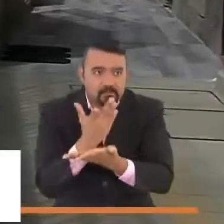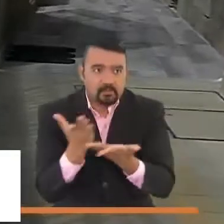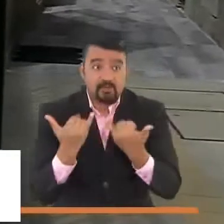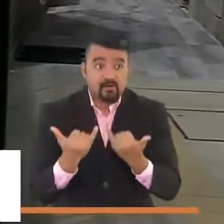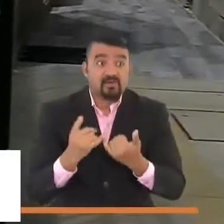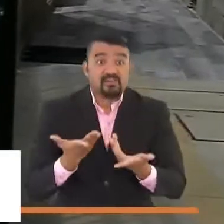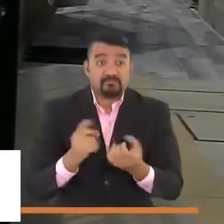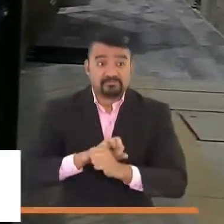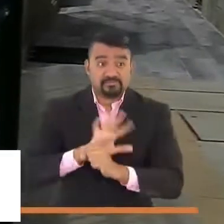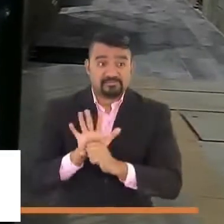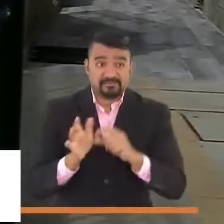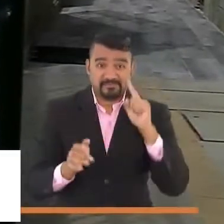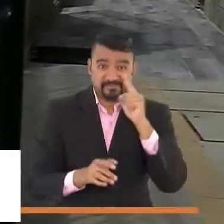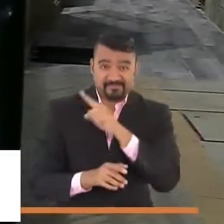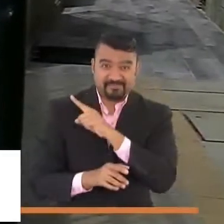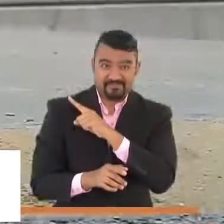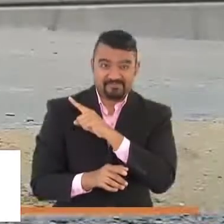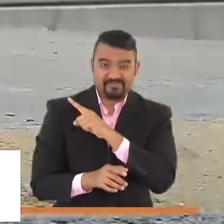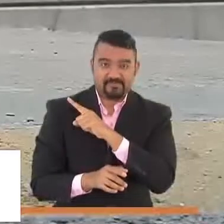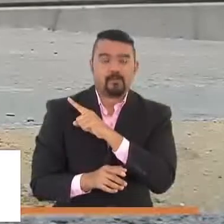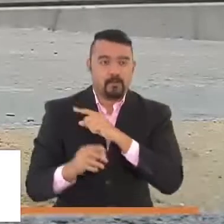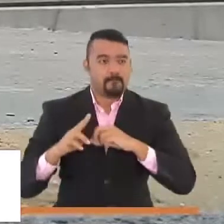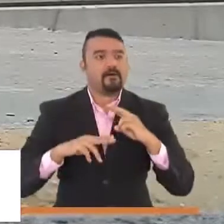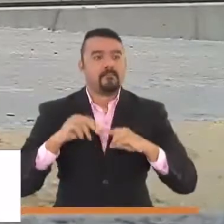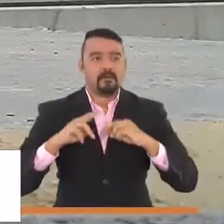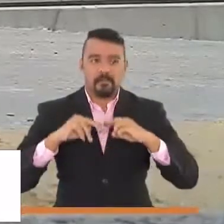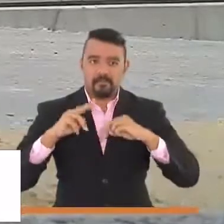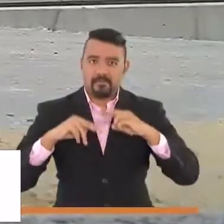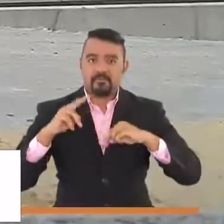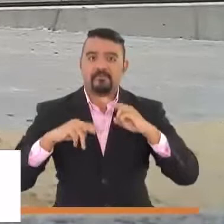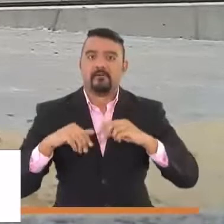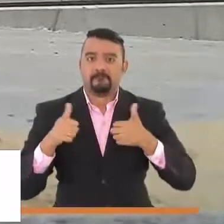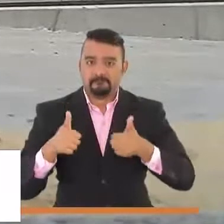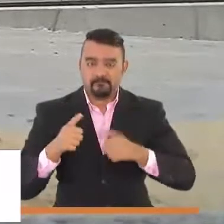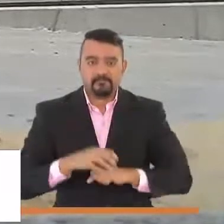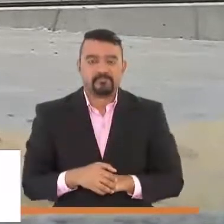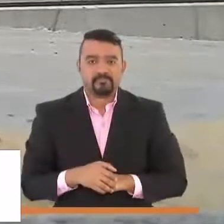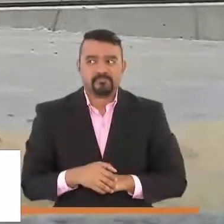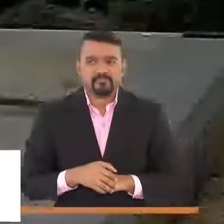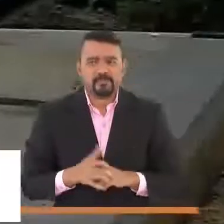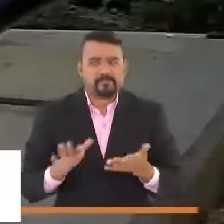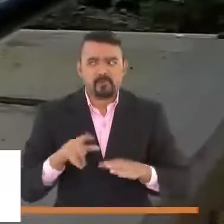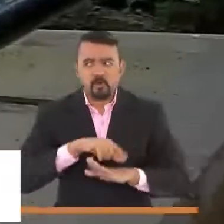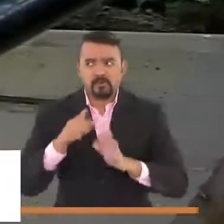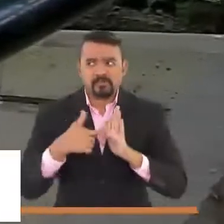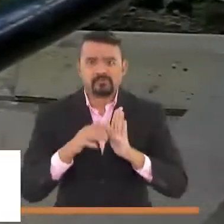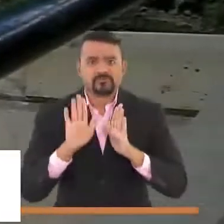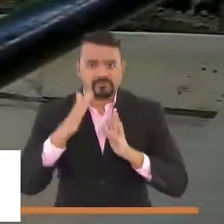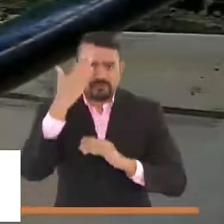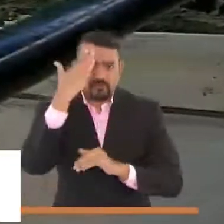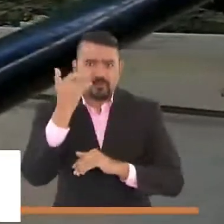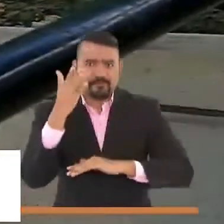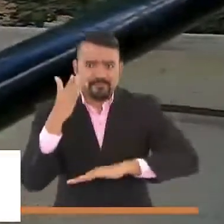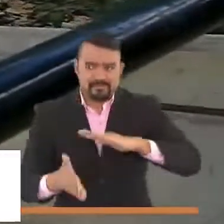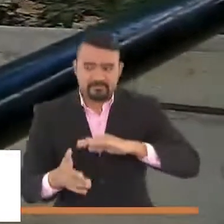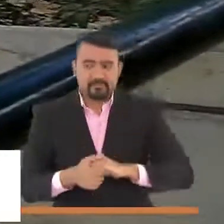pandemia, con todas las dificultades, con todos los protocolos de bioseguridad, con un plazo más de obra, porque también se